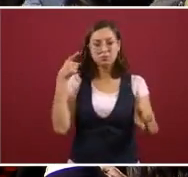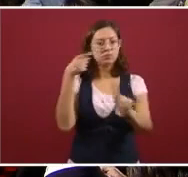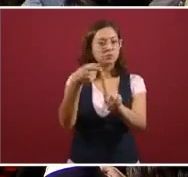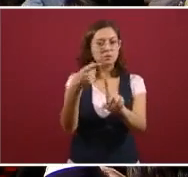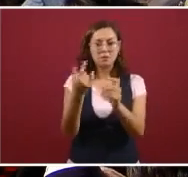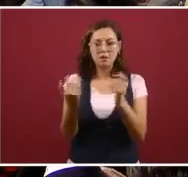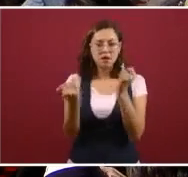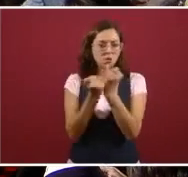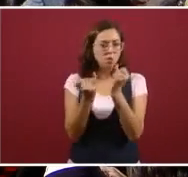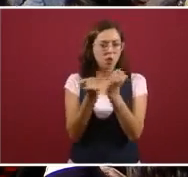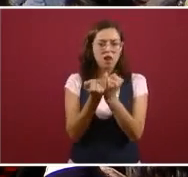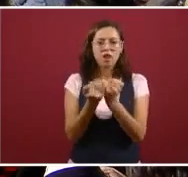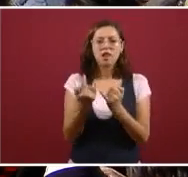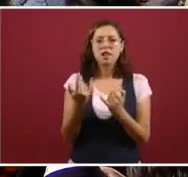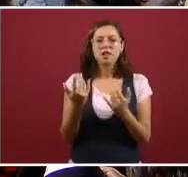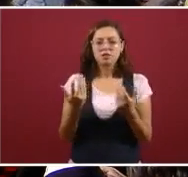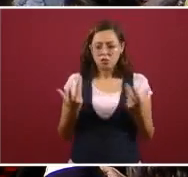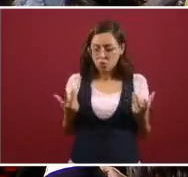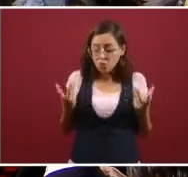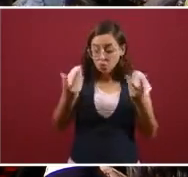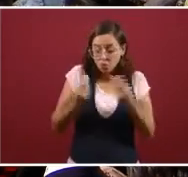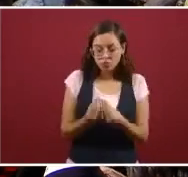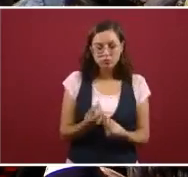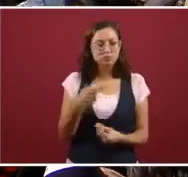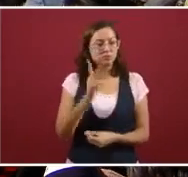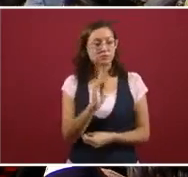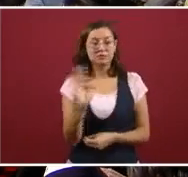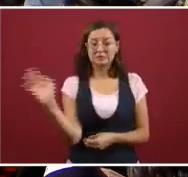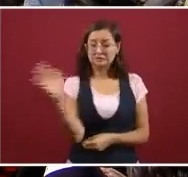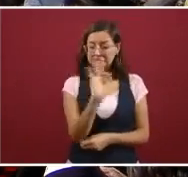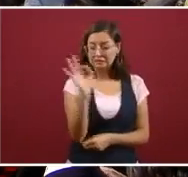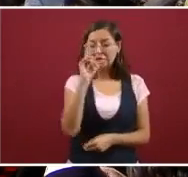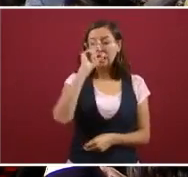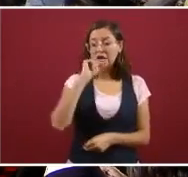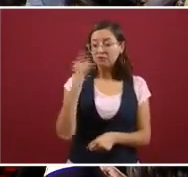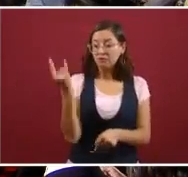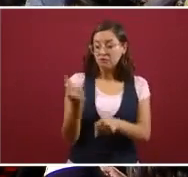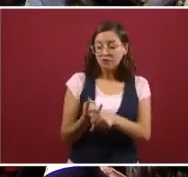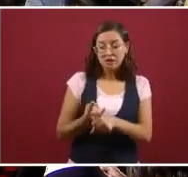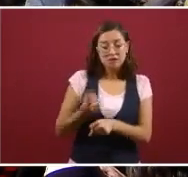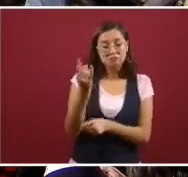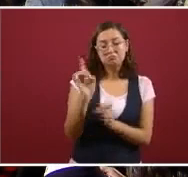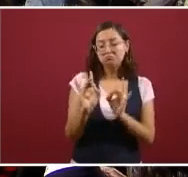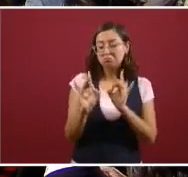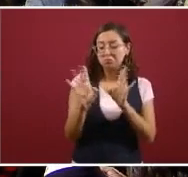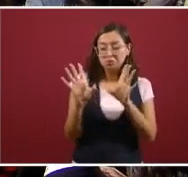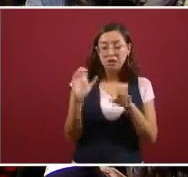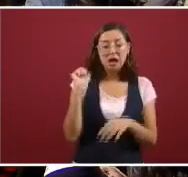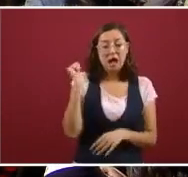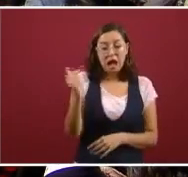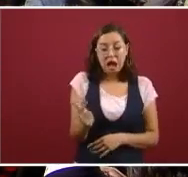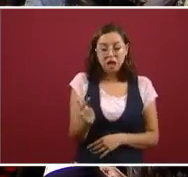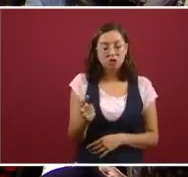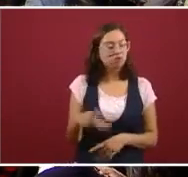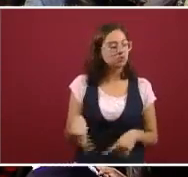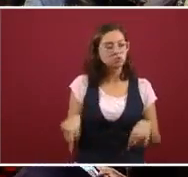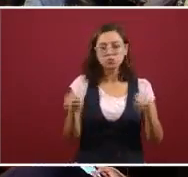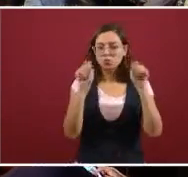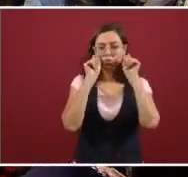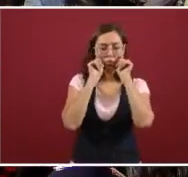eso no se diera por cualquier circunstancia, de todas